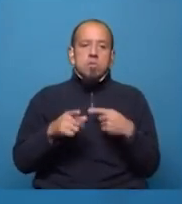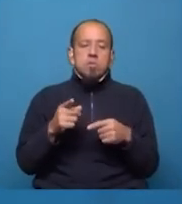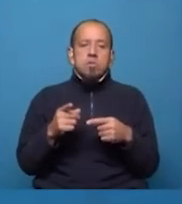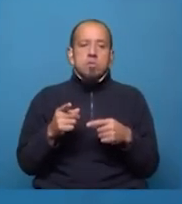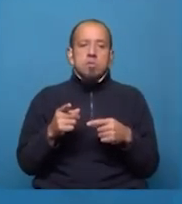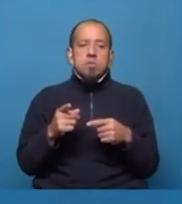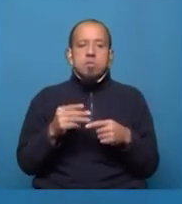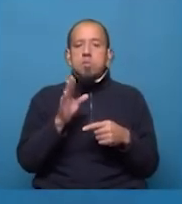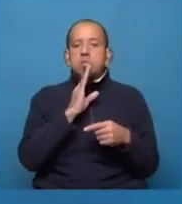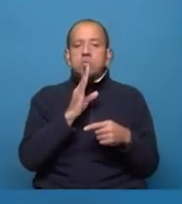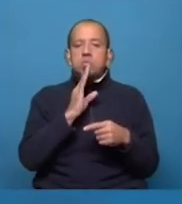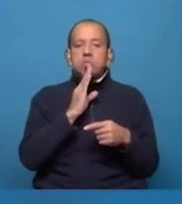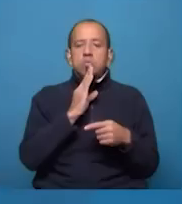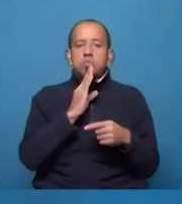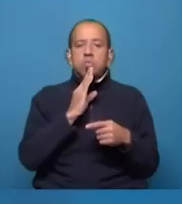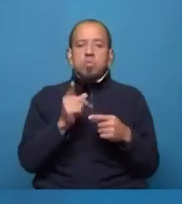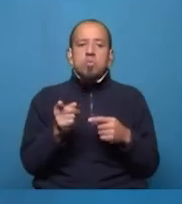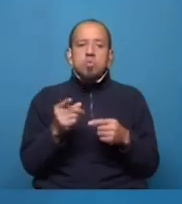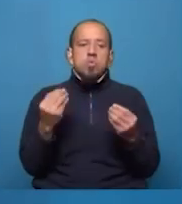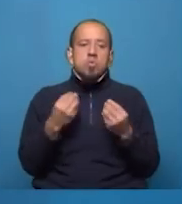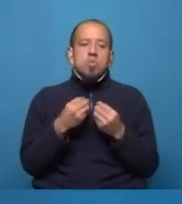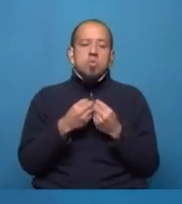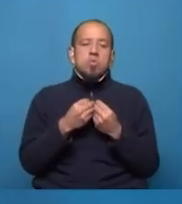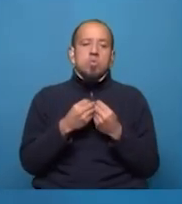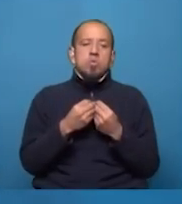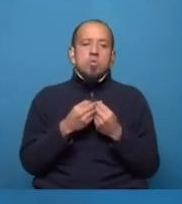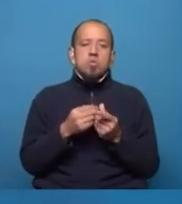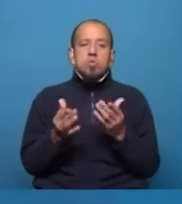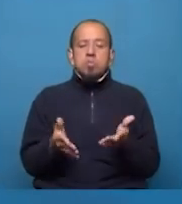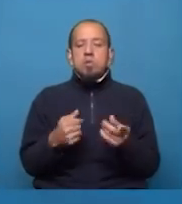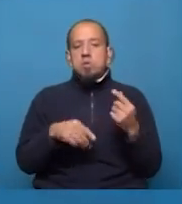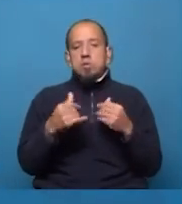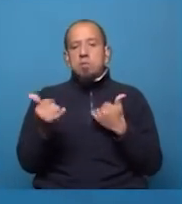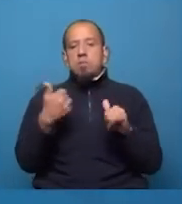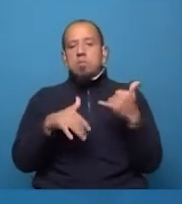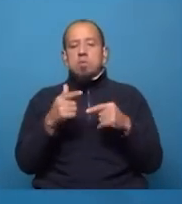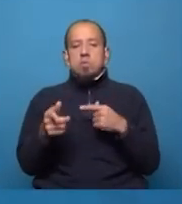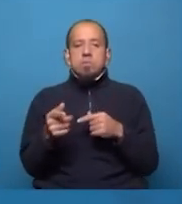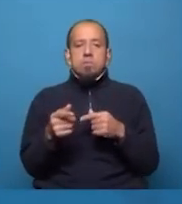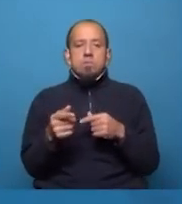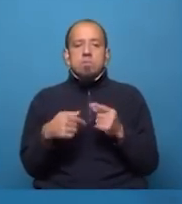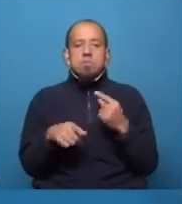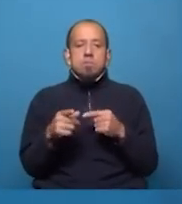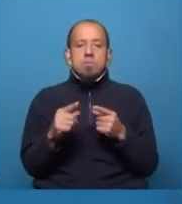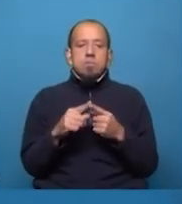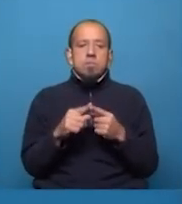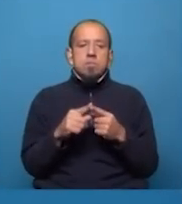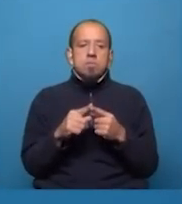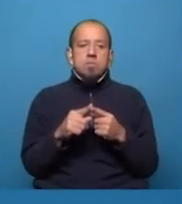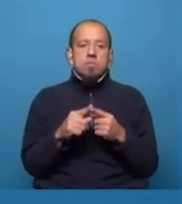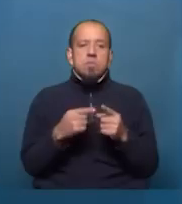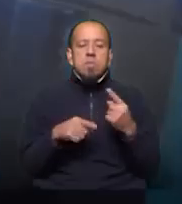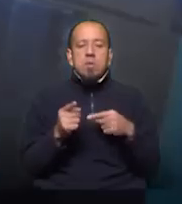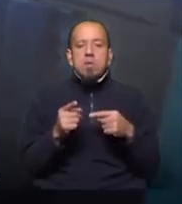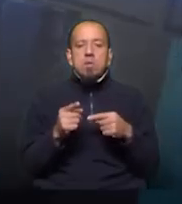fuerte de Estados Unidos y hubo muchos que se dieron vuelta Para aportar información siento eso no no se hubiera llevado nada entonces